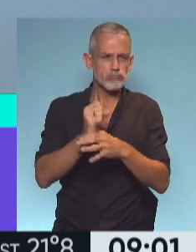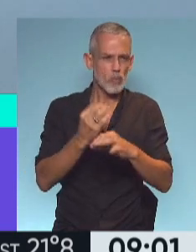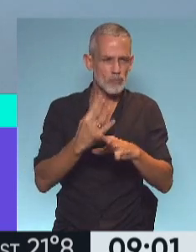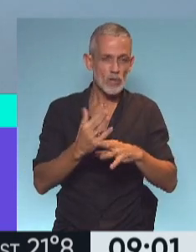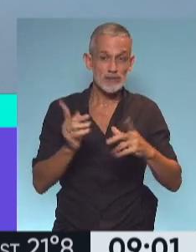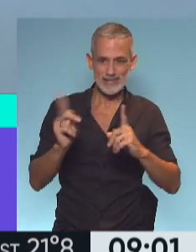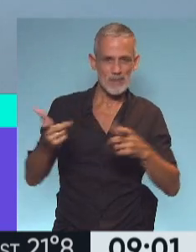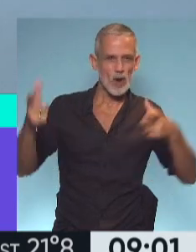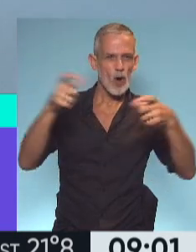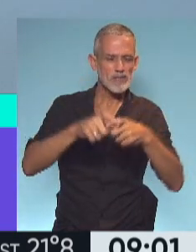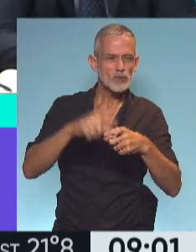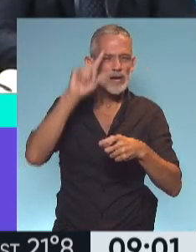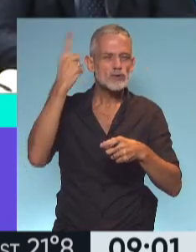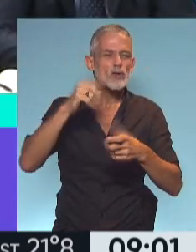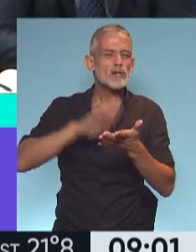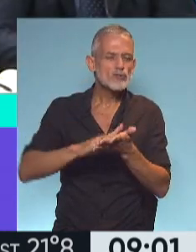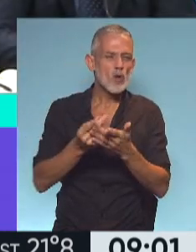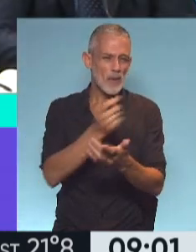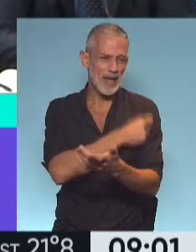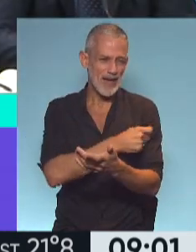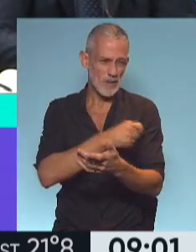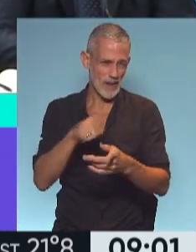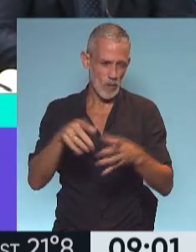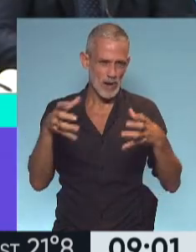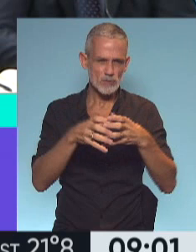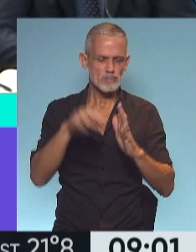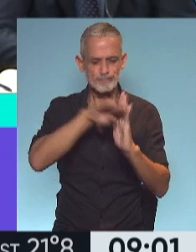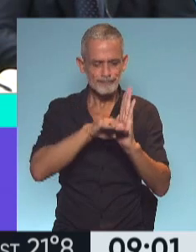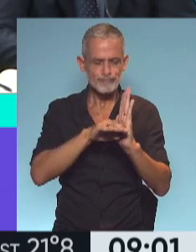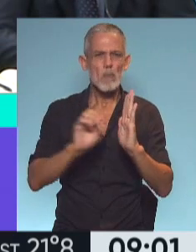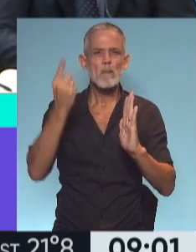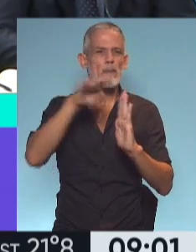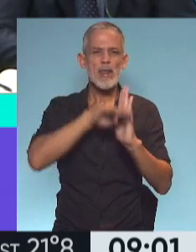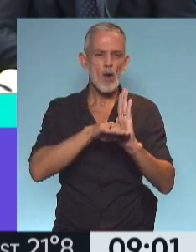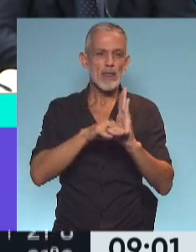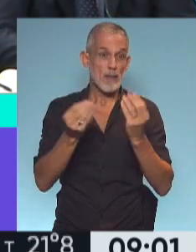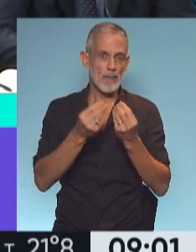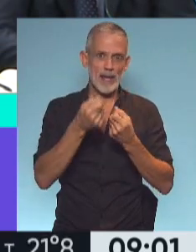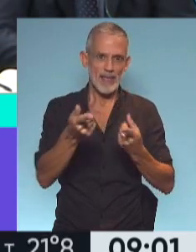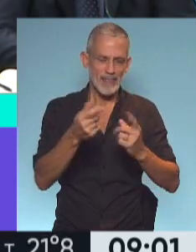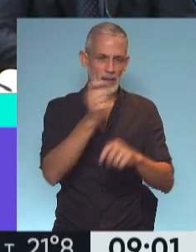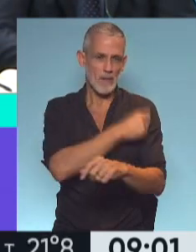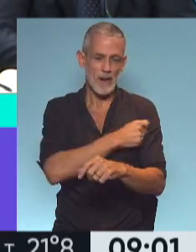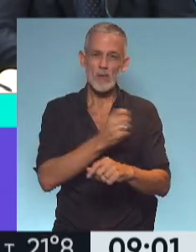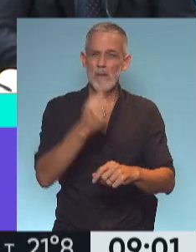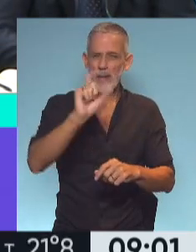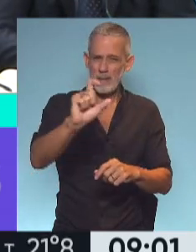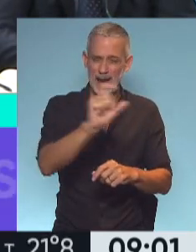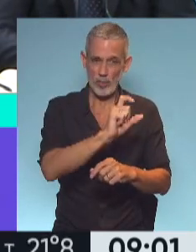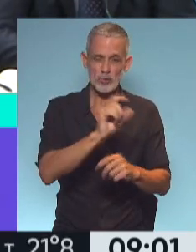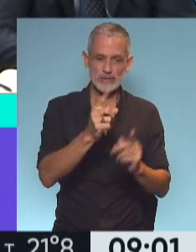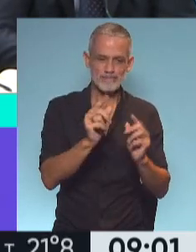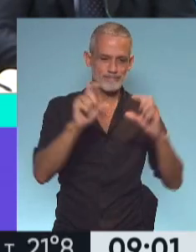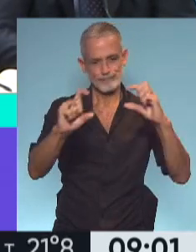Comisión Nacional de Inmunizaciones, se estableció un criterio de priorización para la aplicación de primera dosis y completar